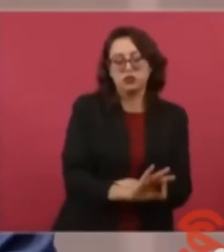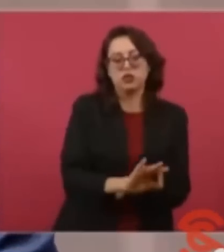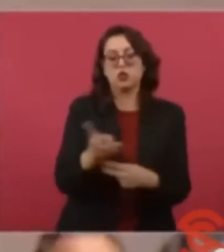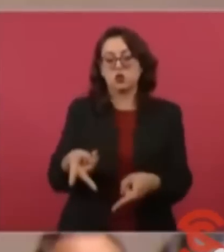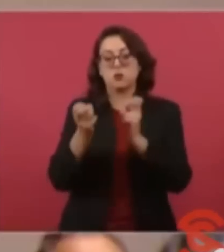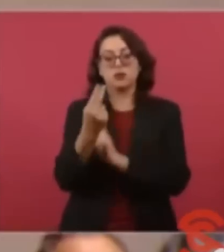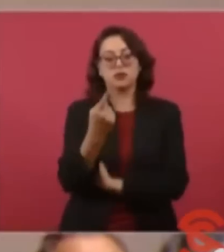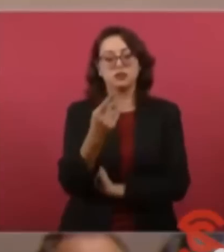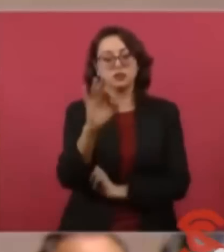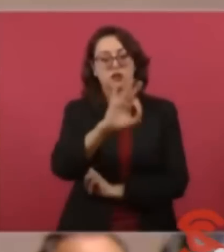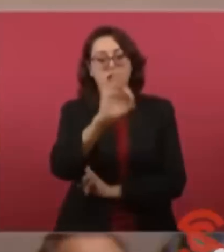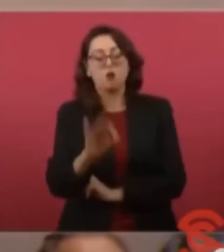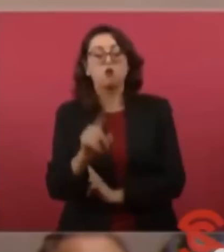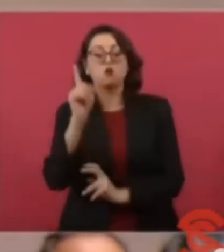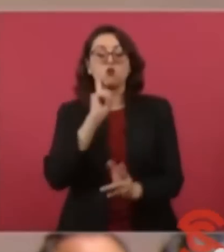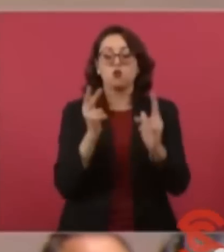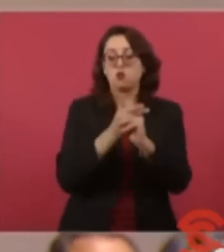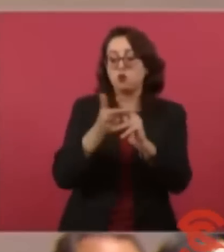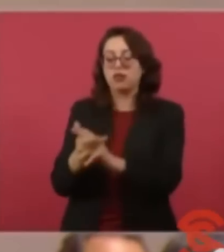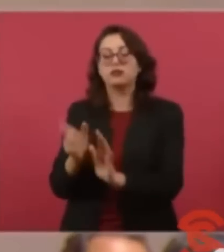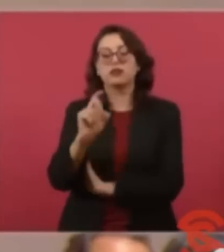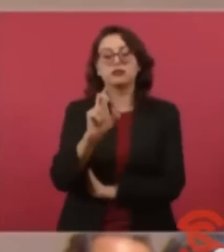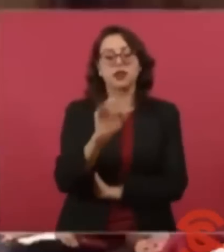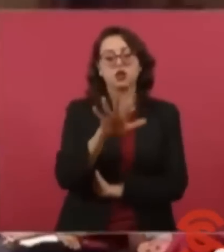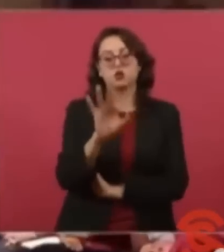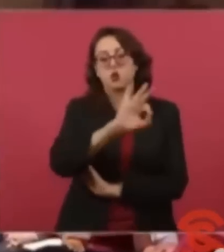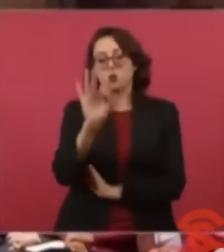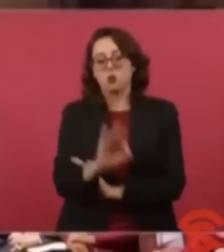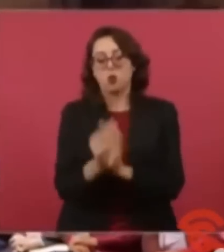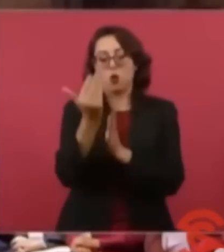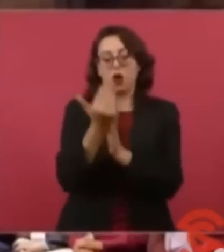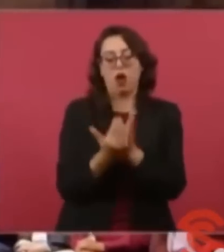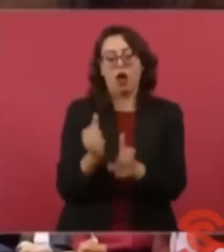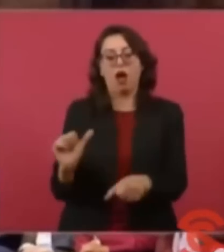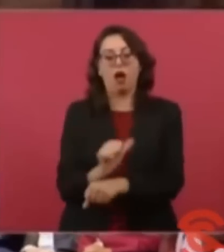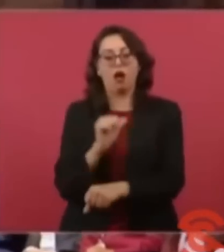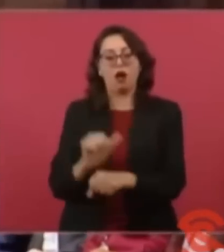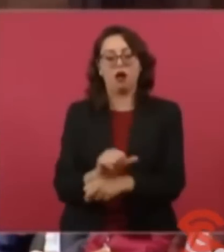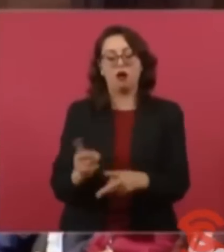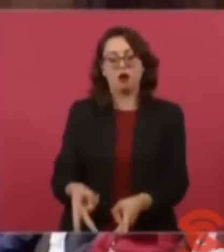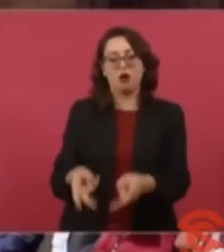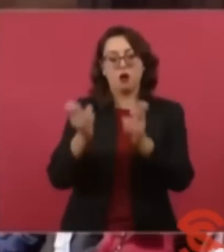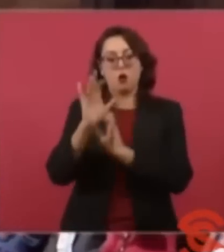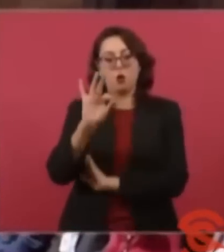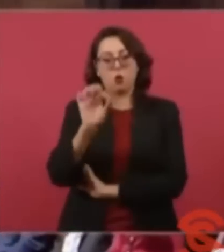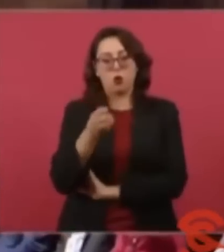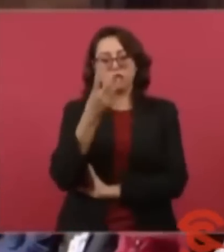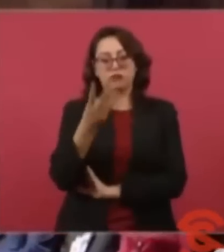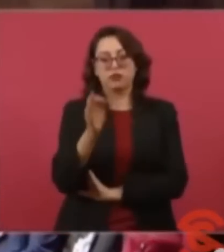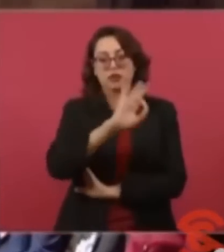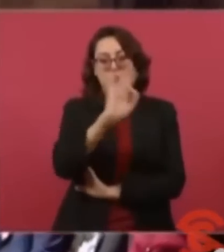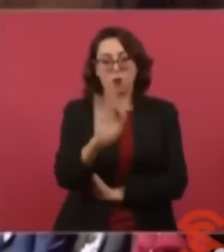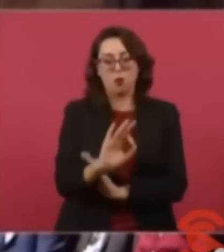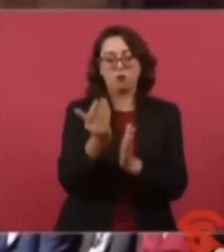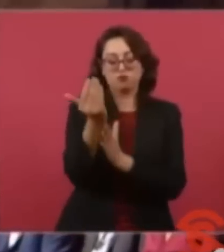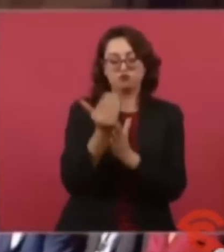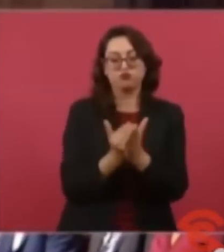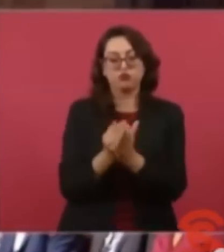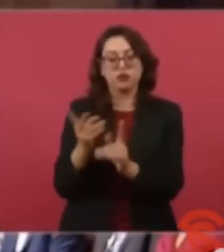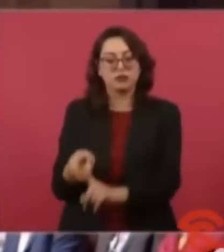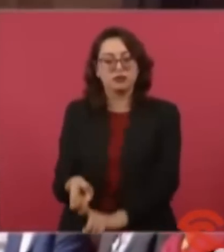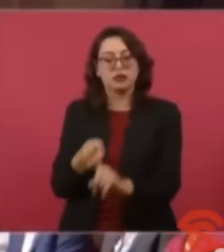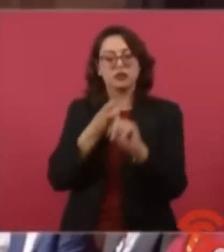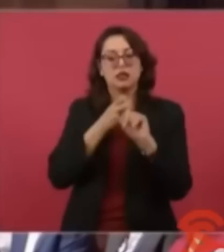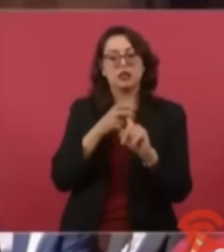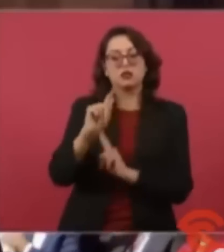feminicidio en 38%, el robo de vehículo en 43% y el secuestro